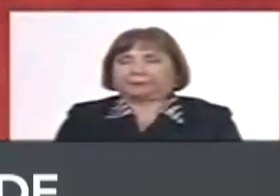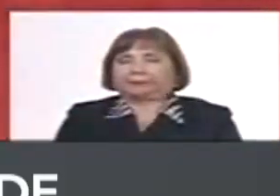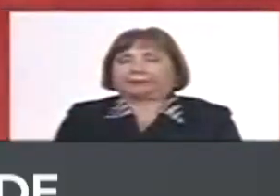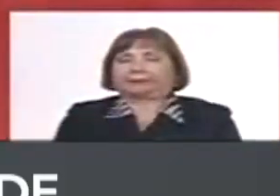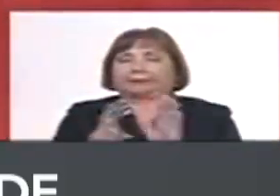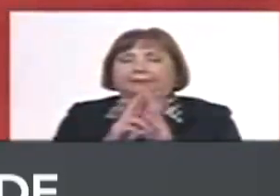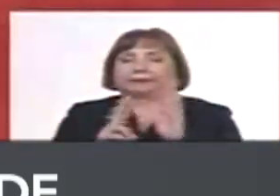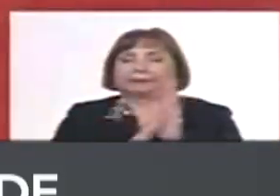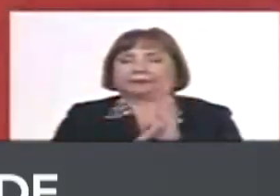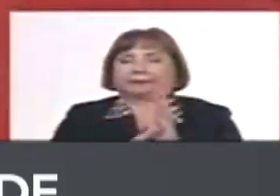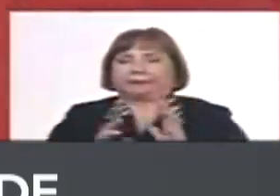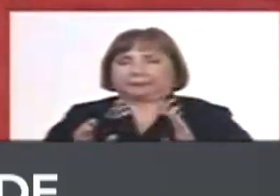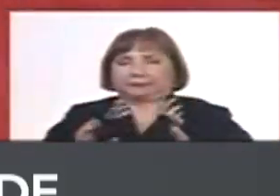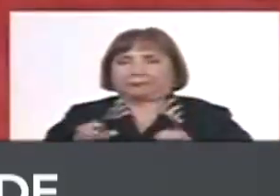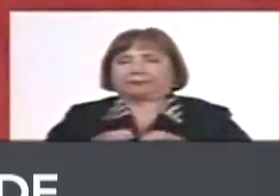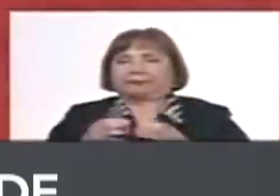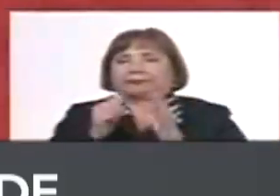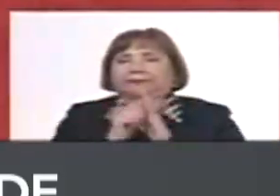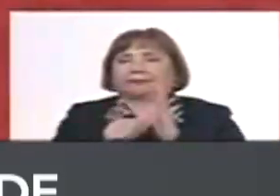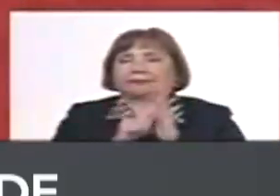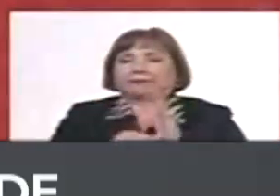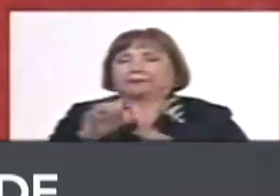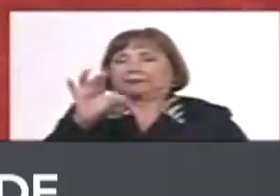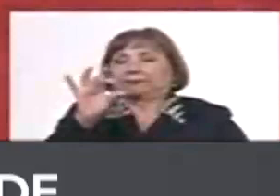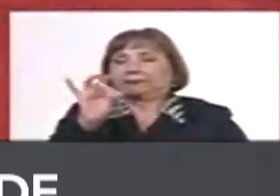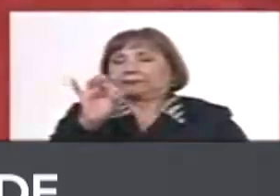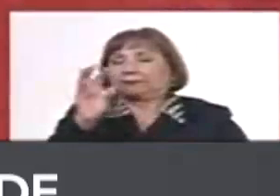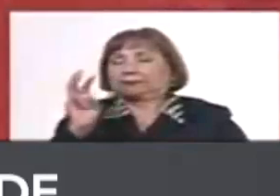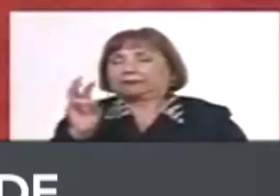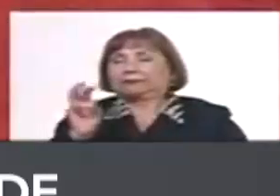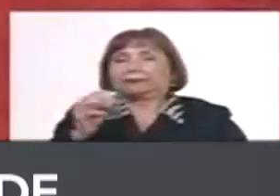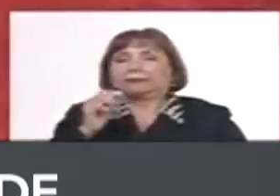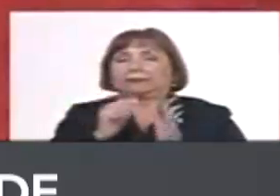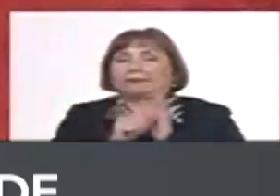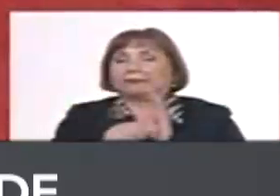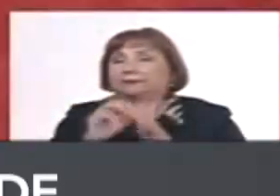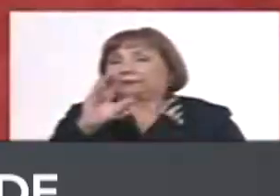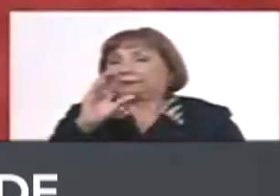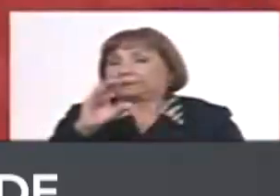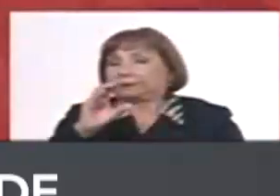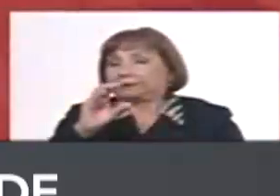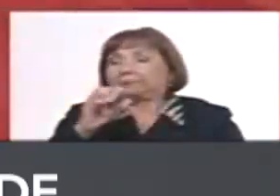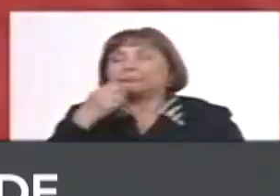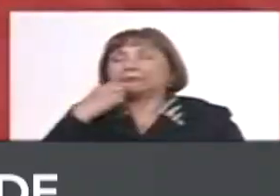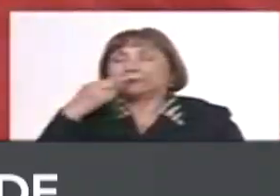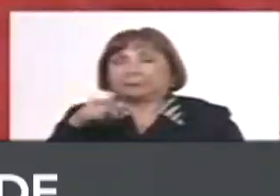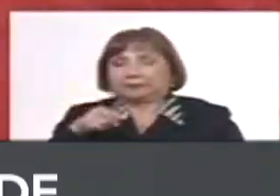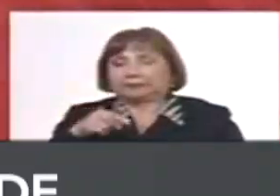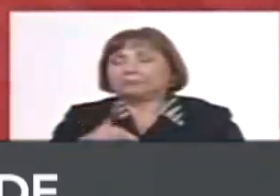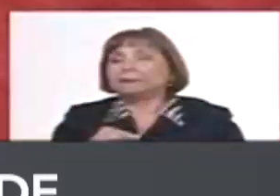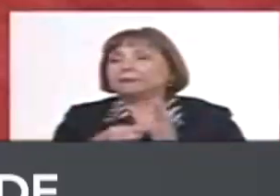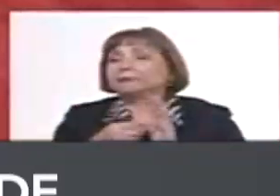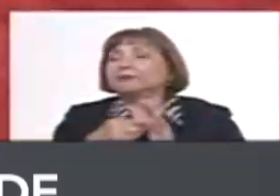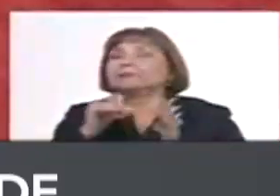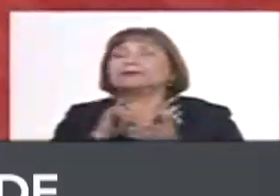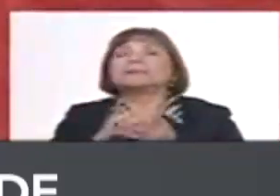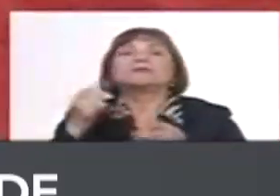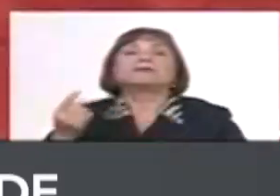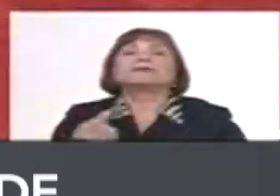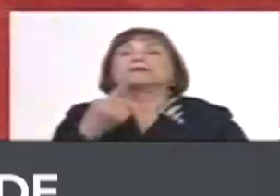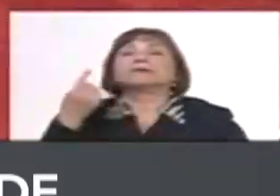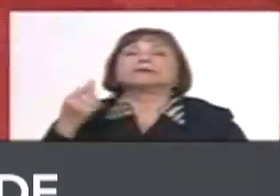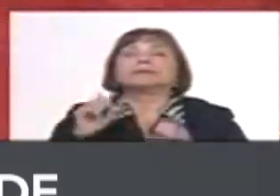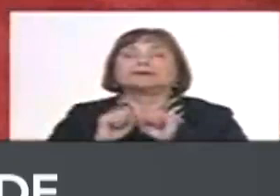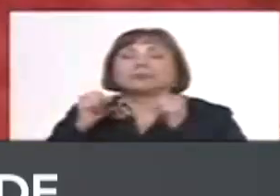El reglamento del Congreso, en el artículo 86, literal C, establece que es solo